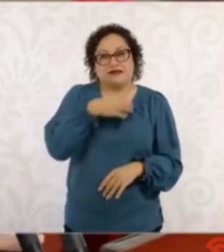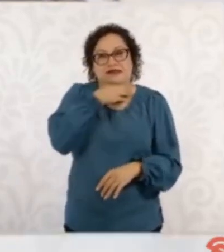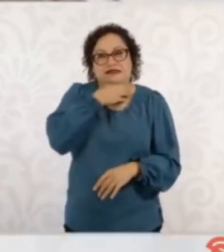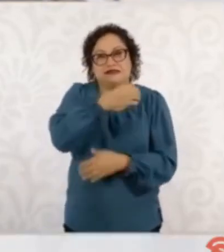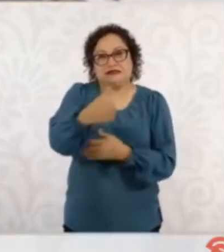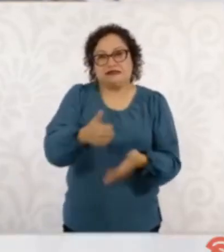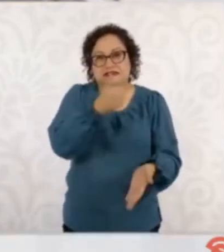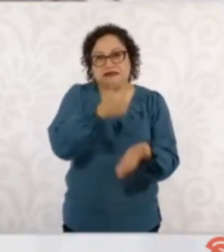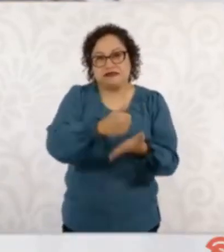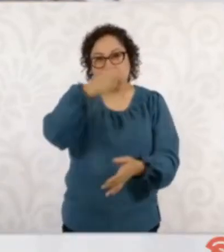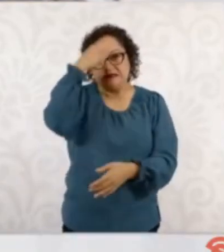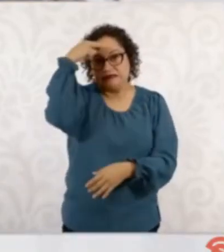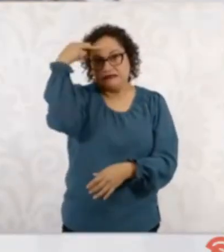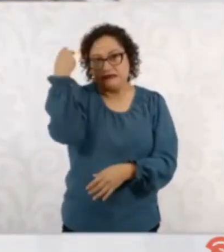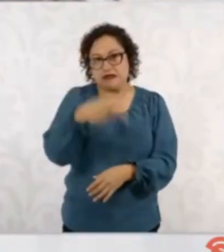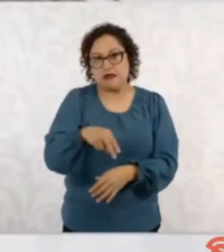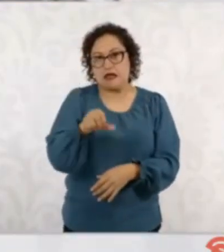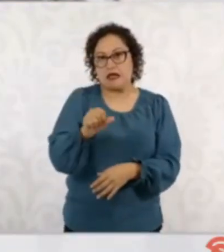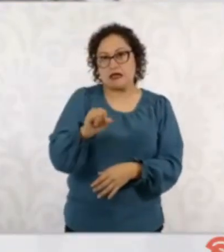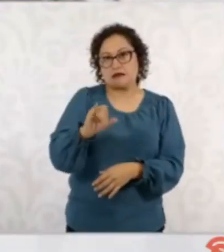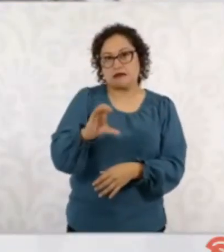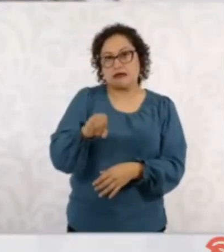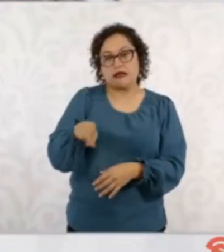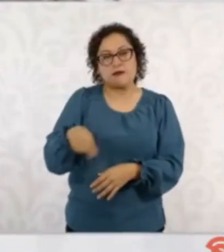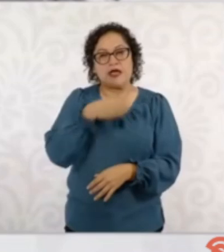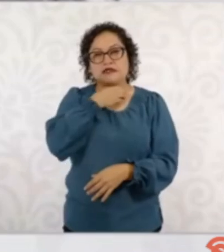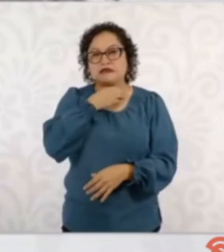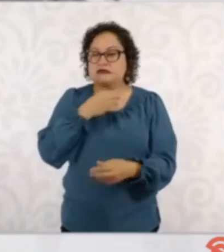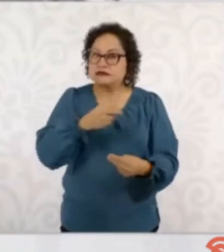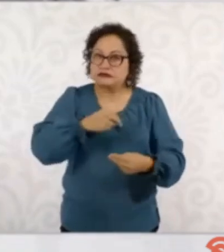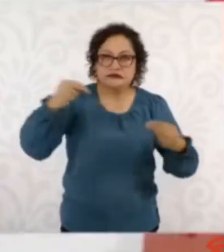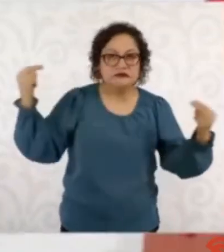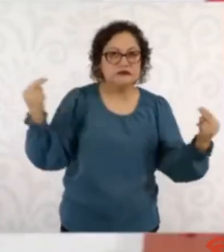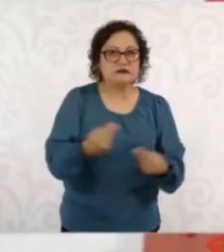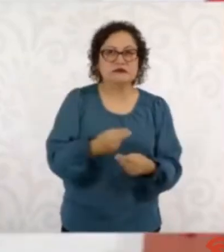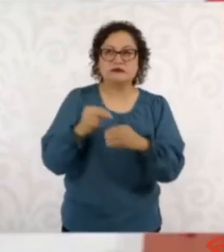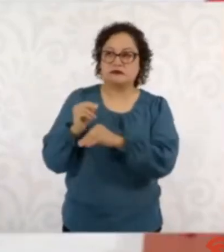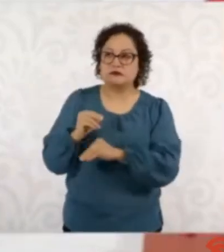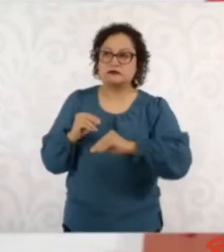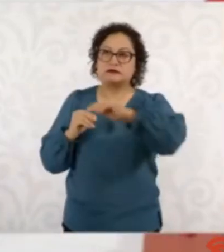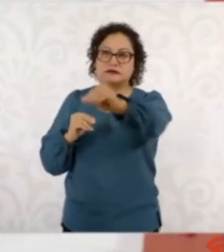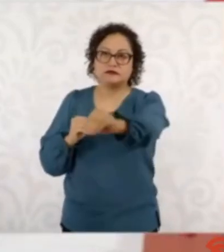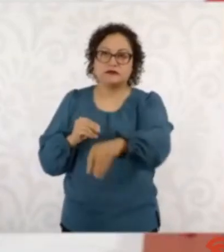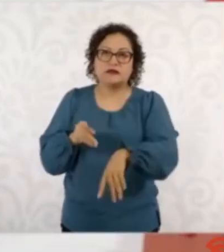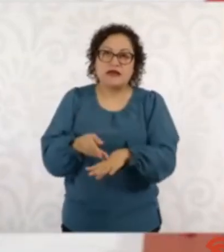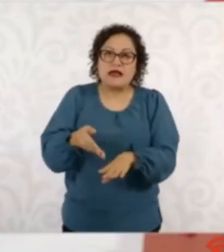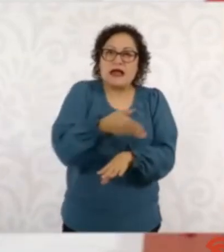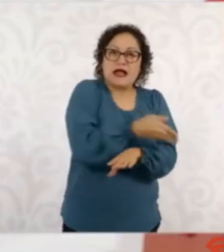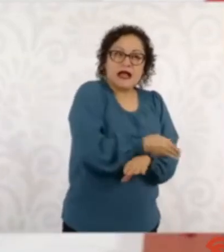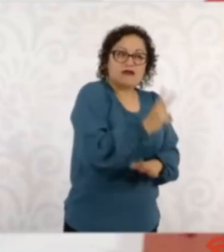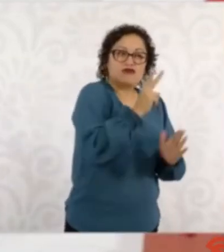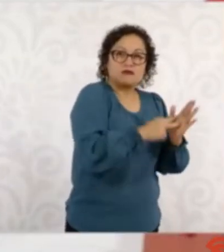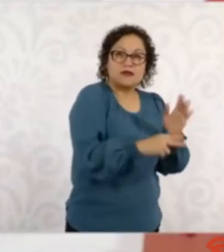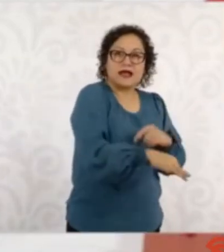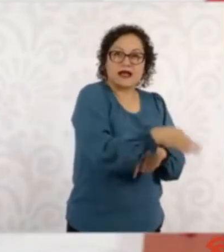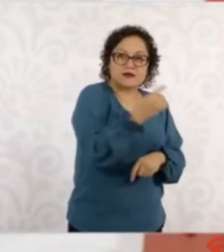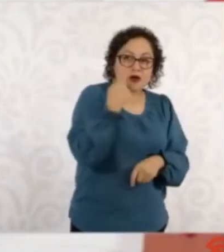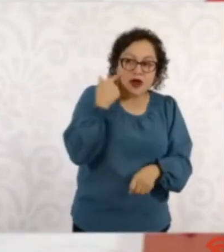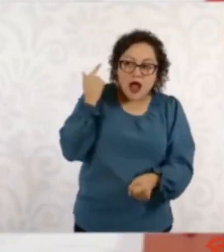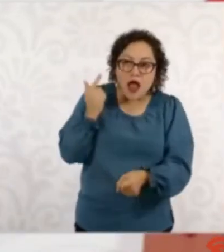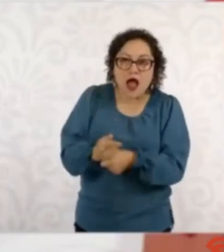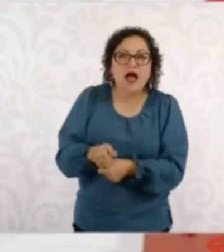Aeropuerto Internacional de la Ciudad de México, Benito Juárez, que desde el 2014 se había dicho que tenía una saturación muy